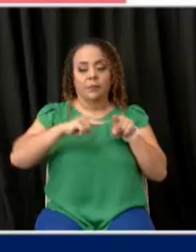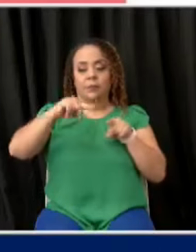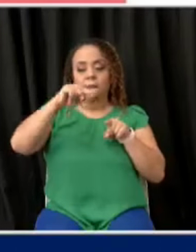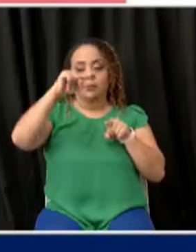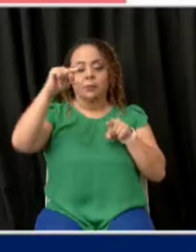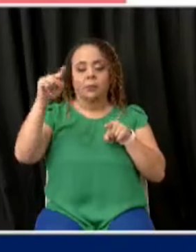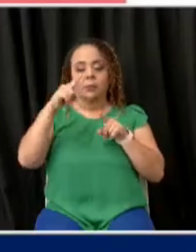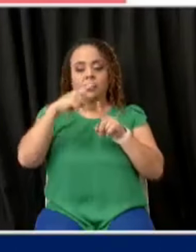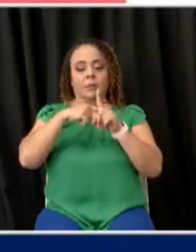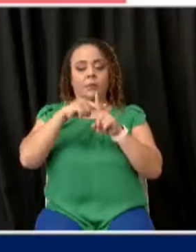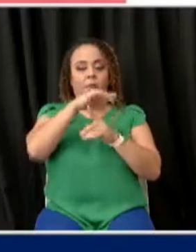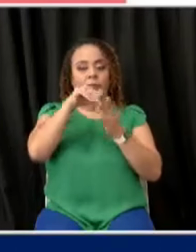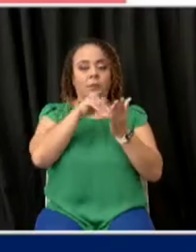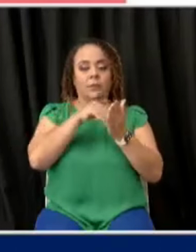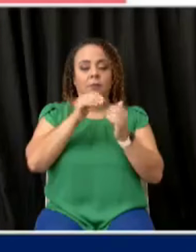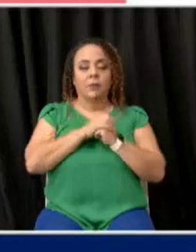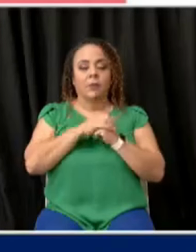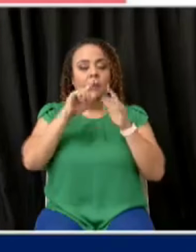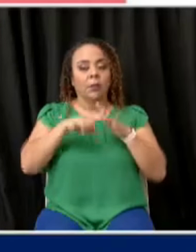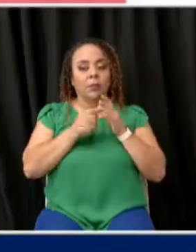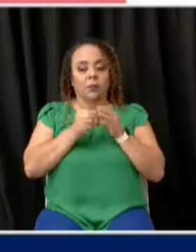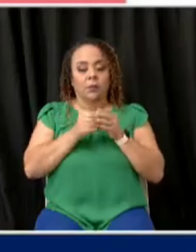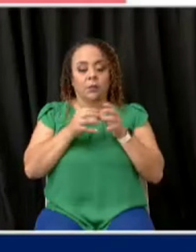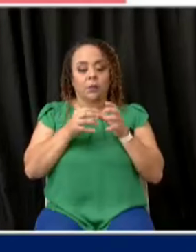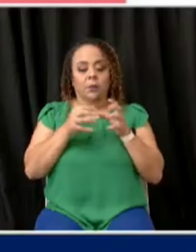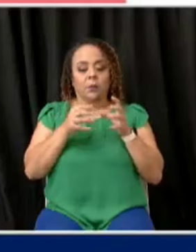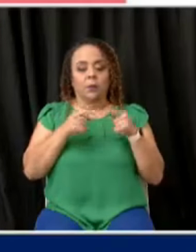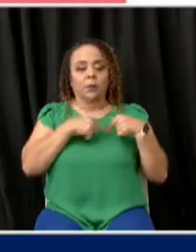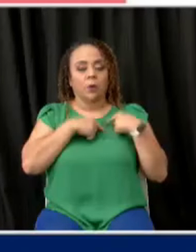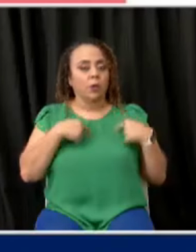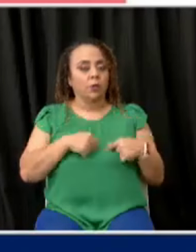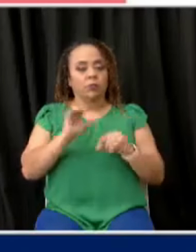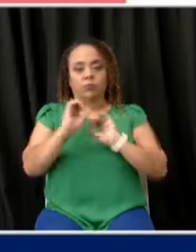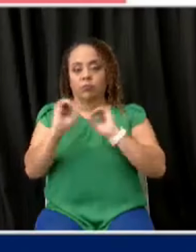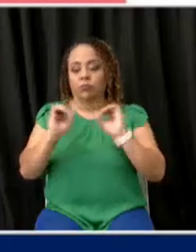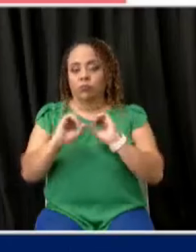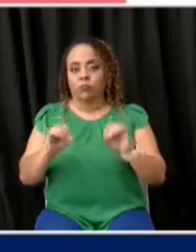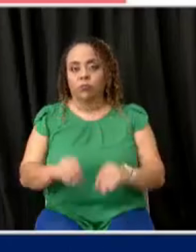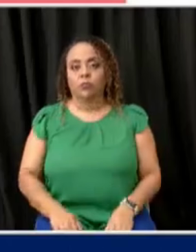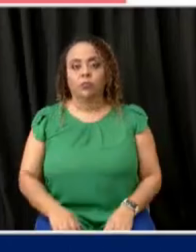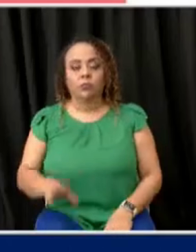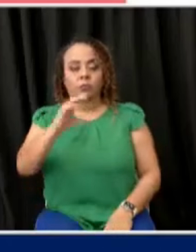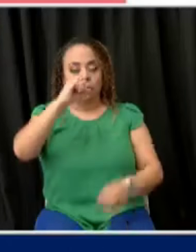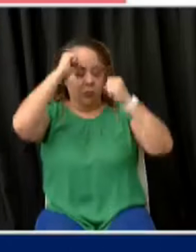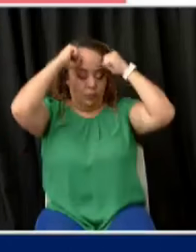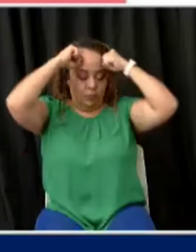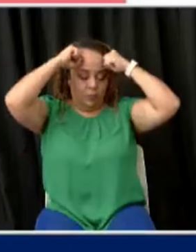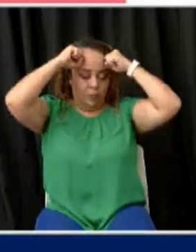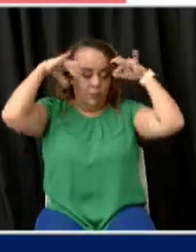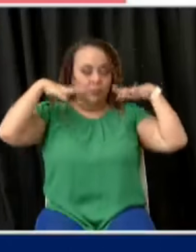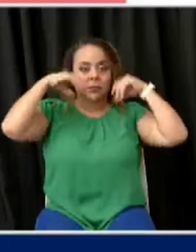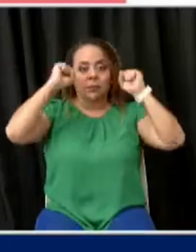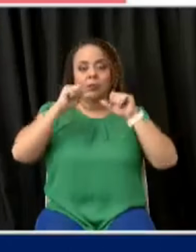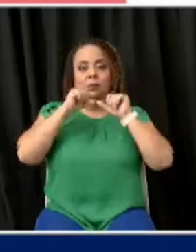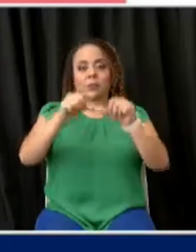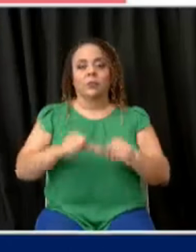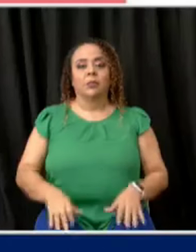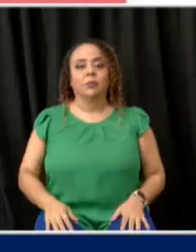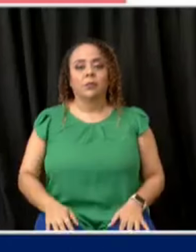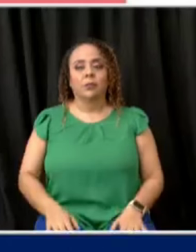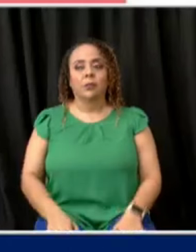temperatura central, empezó a aumentar. El ritmo cardíaco sigue aumentando y la sudoración tiende a mantenerse.